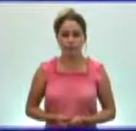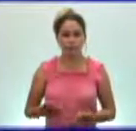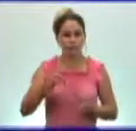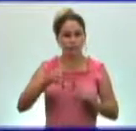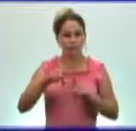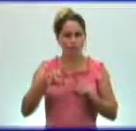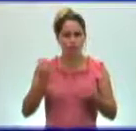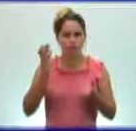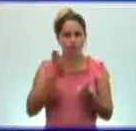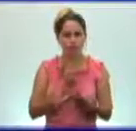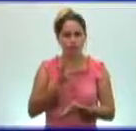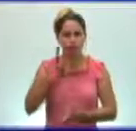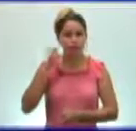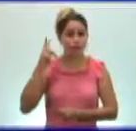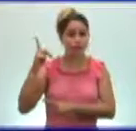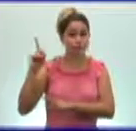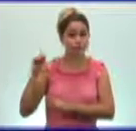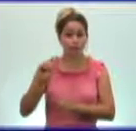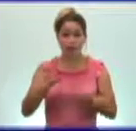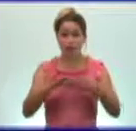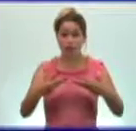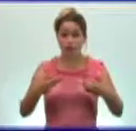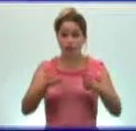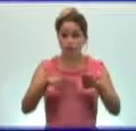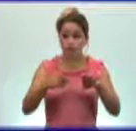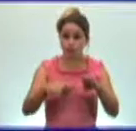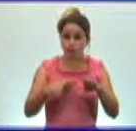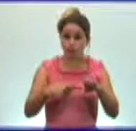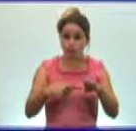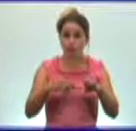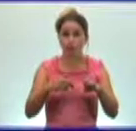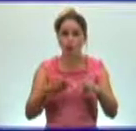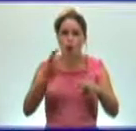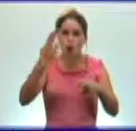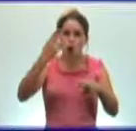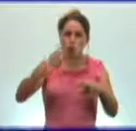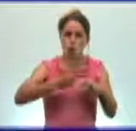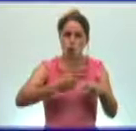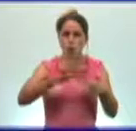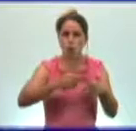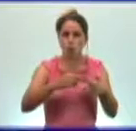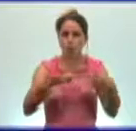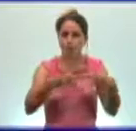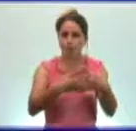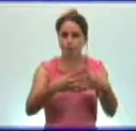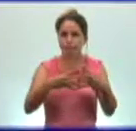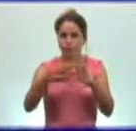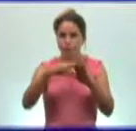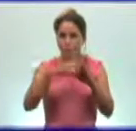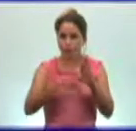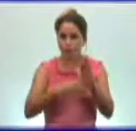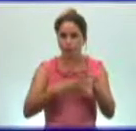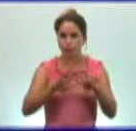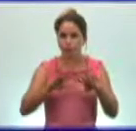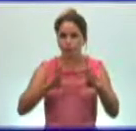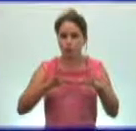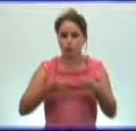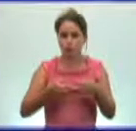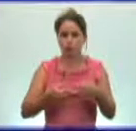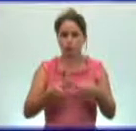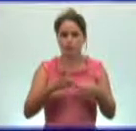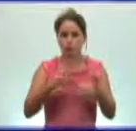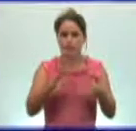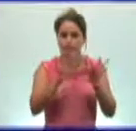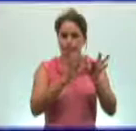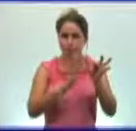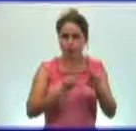hoy, las sustancias, clasificación de acuerdo con su composición y propiedades, tipo de partículas y tipo de